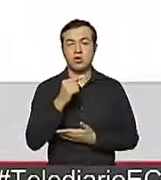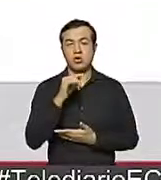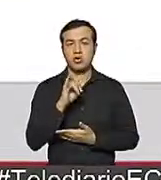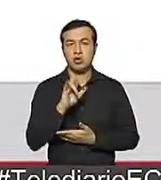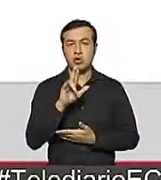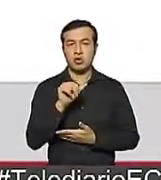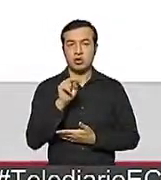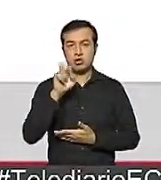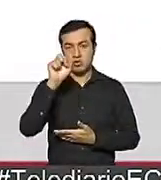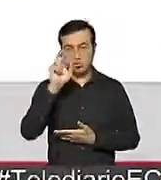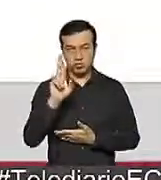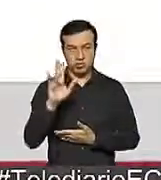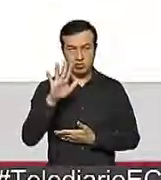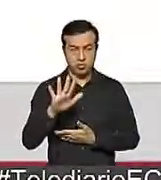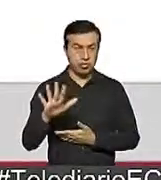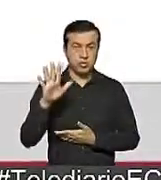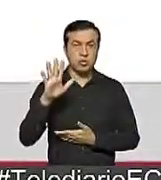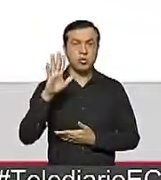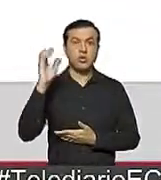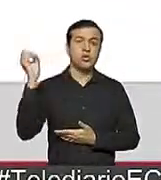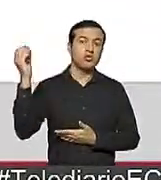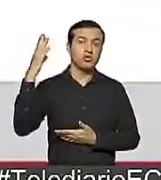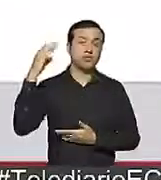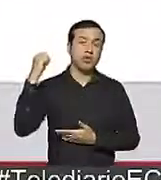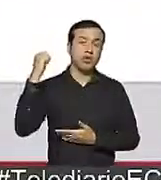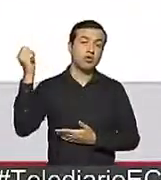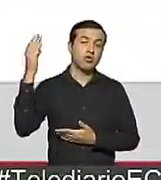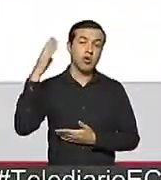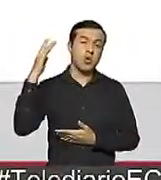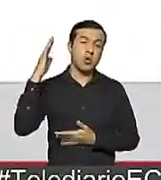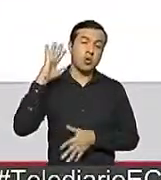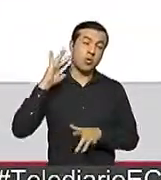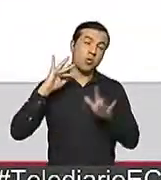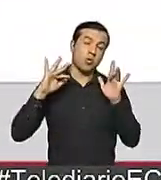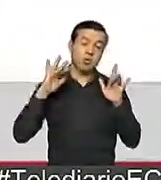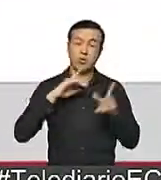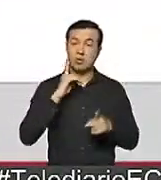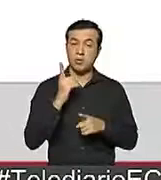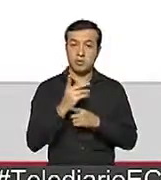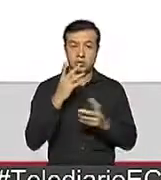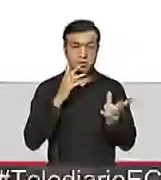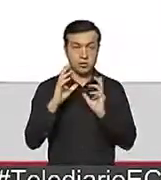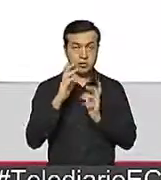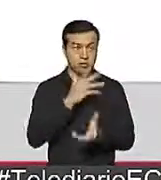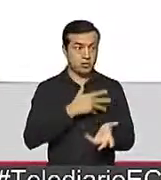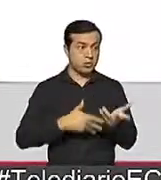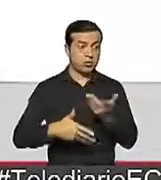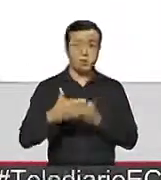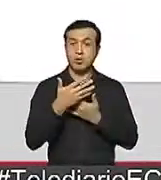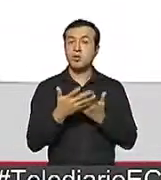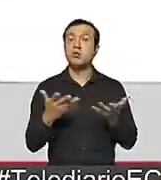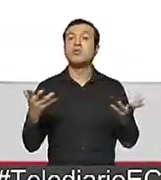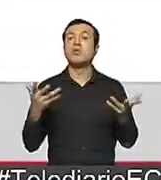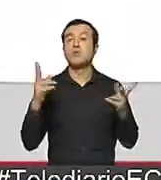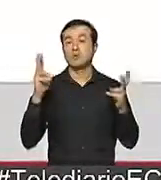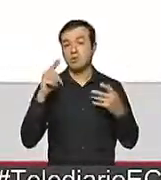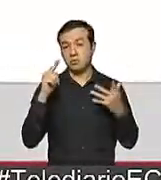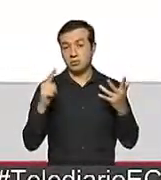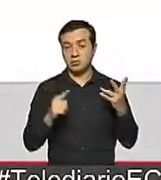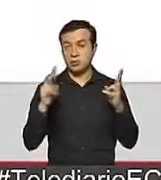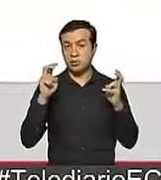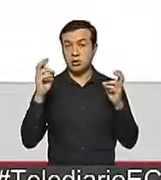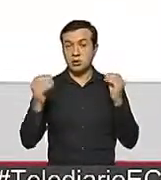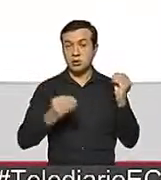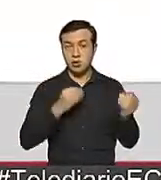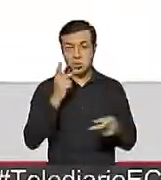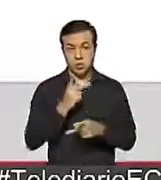en el sur de la capital, con un sol que nos calienta en esta mañana para poder platicar al respecto de estos temas relacionados